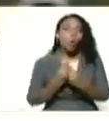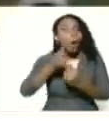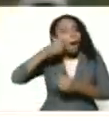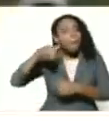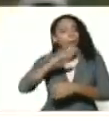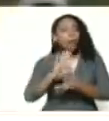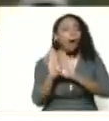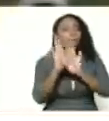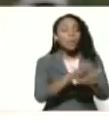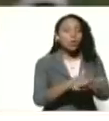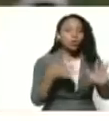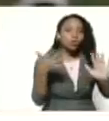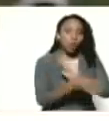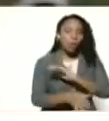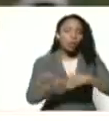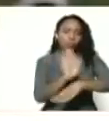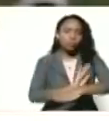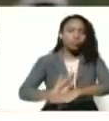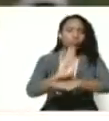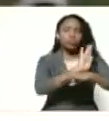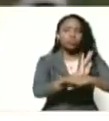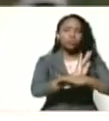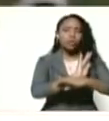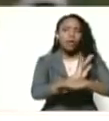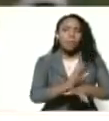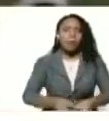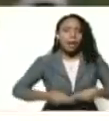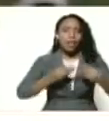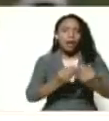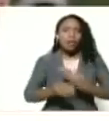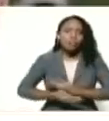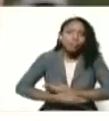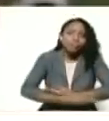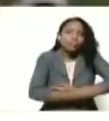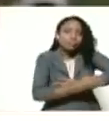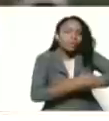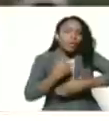para abanderarlo, para protegerlo, para acurrucarlo.